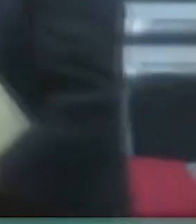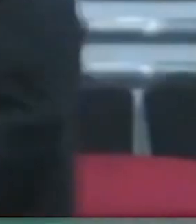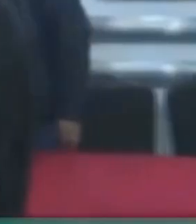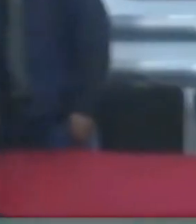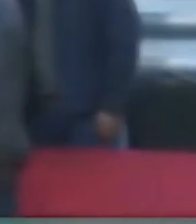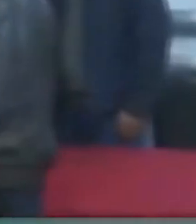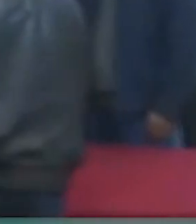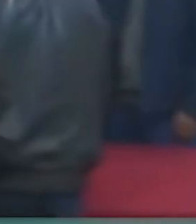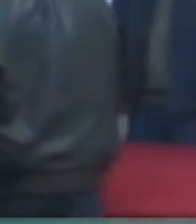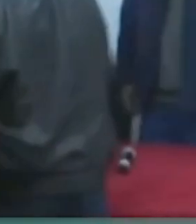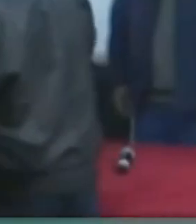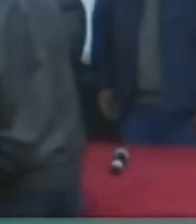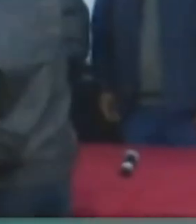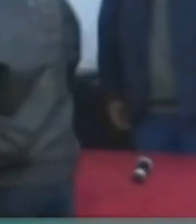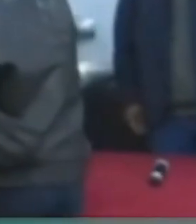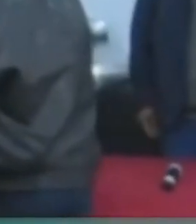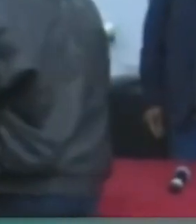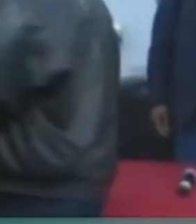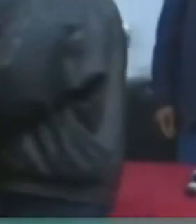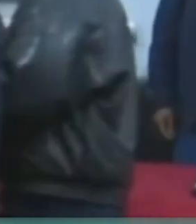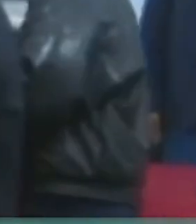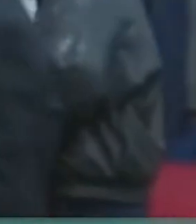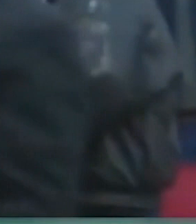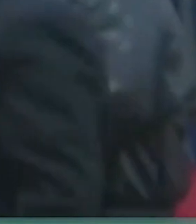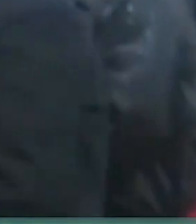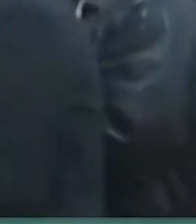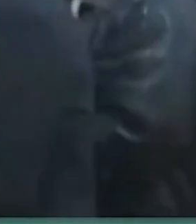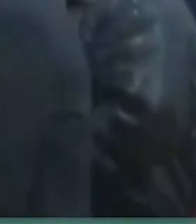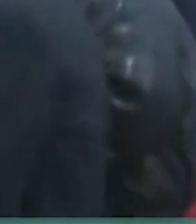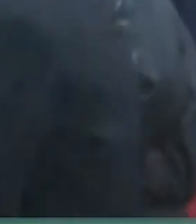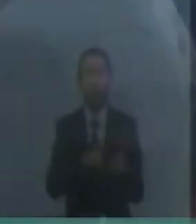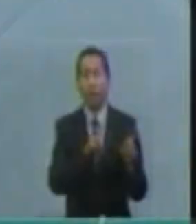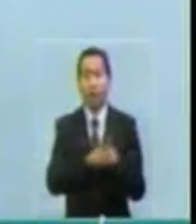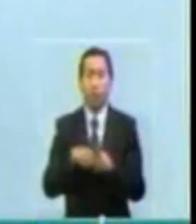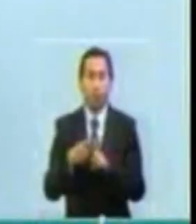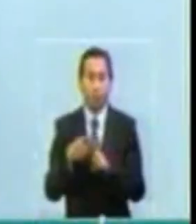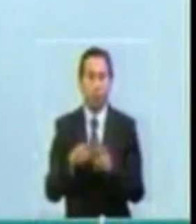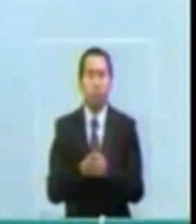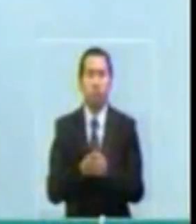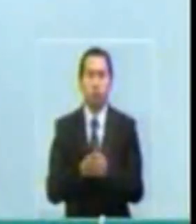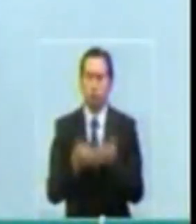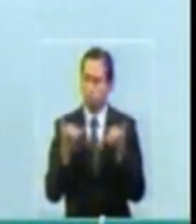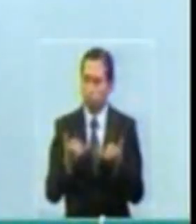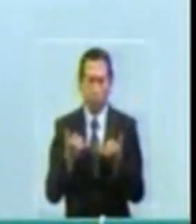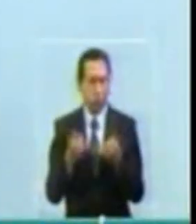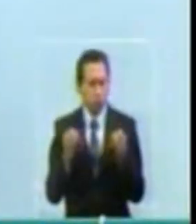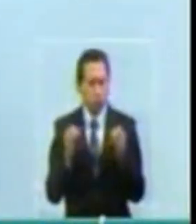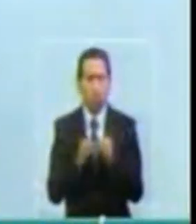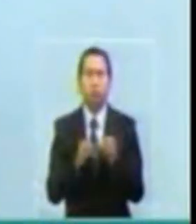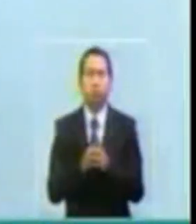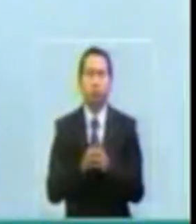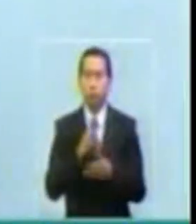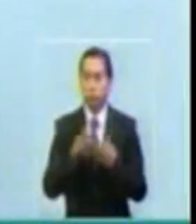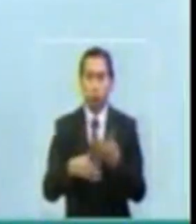organizaciones, derechos humanos y organismos internacionales para la liberación de detenidos. Hoy más que nunca, hacer conocer